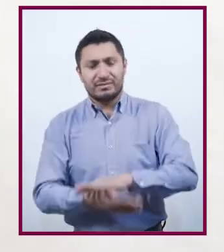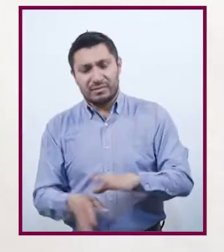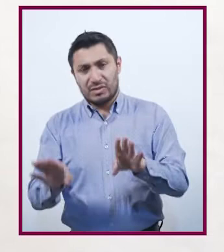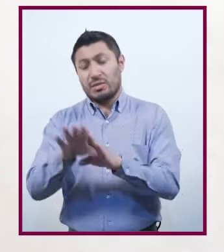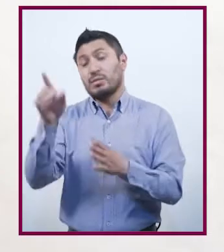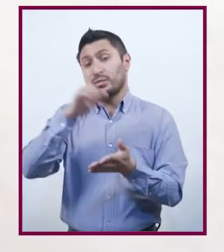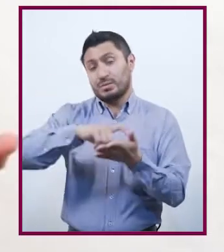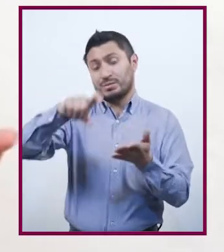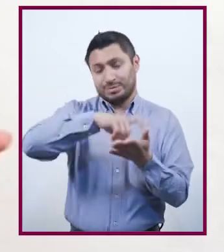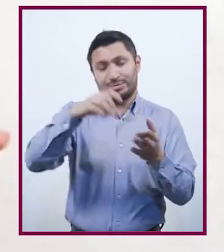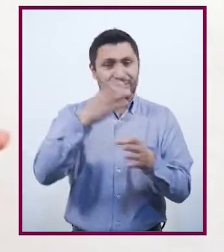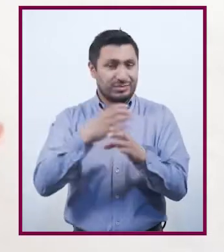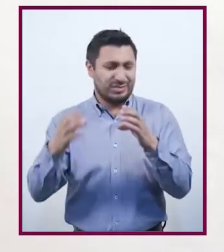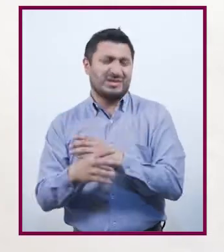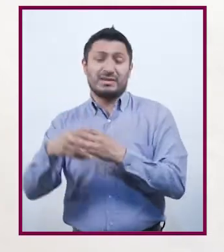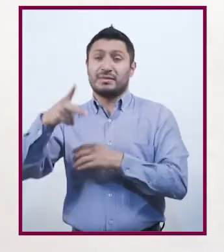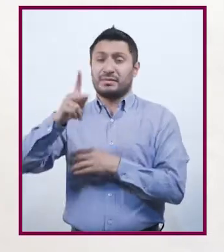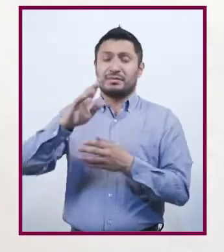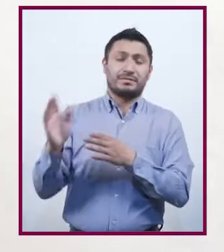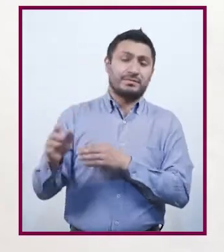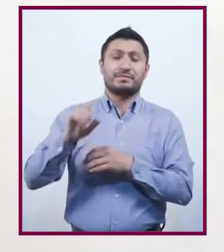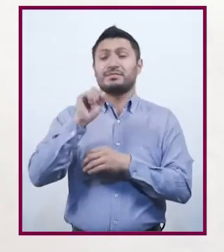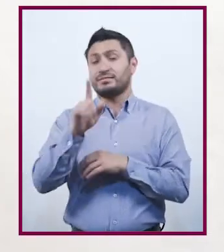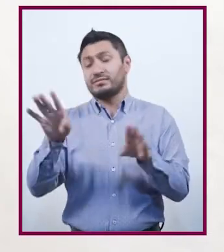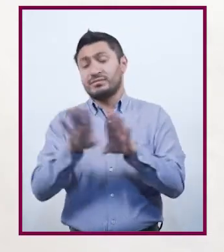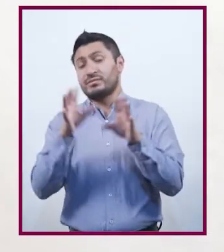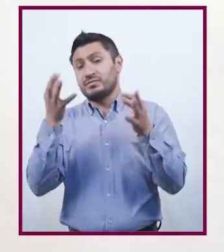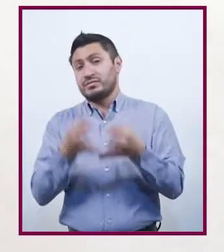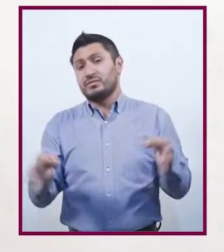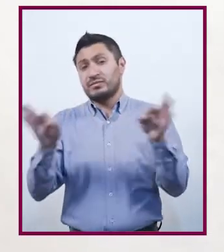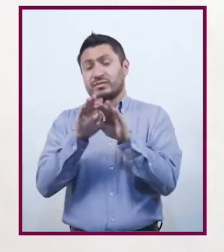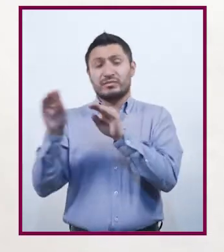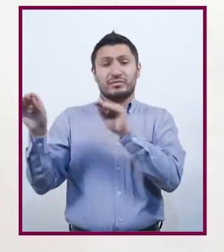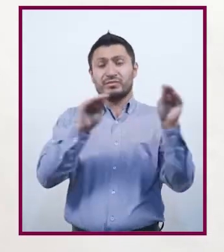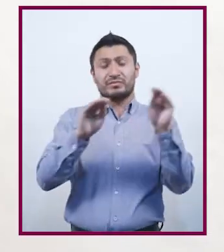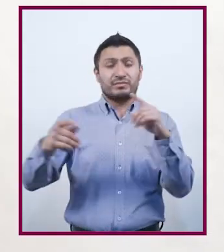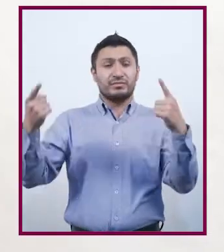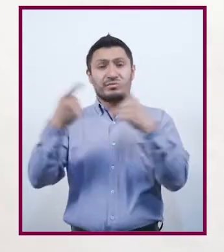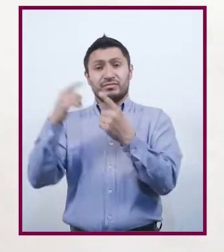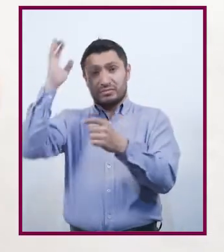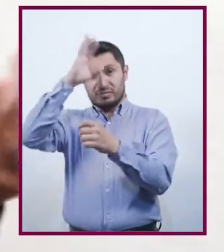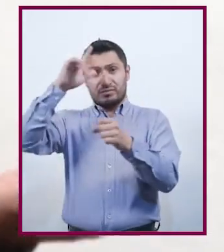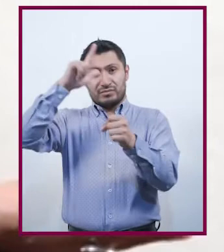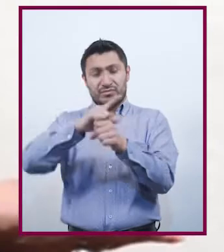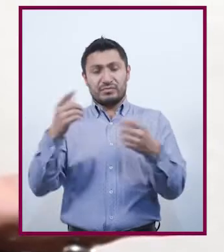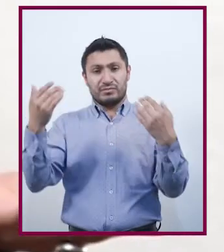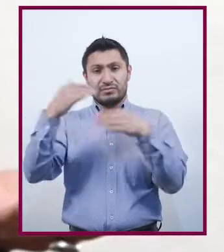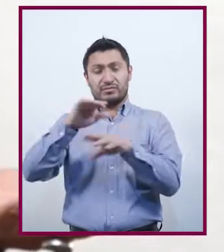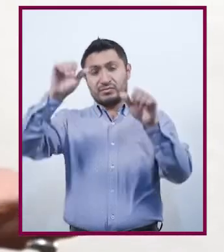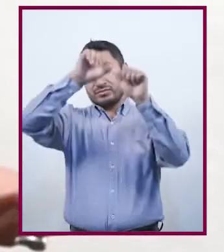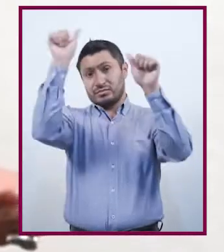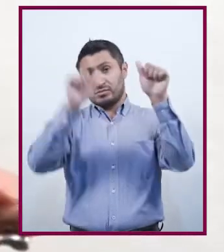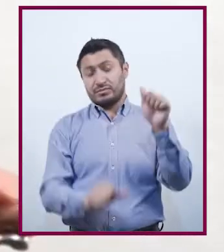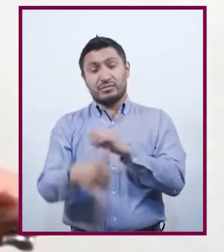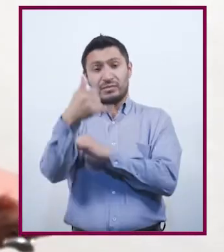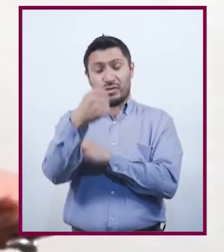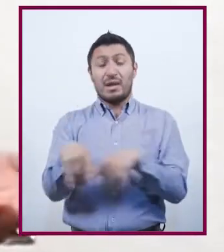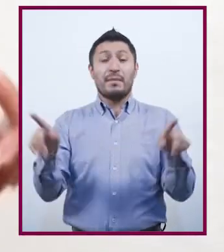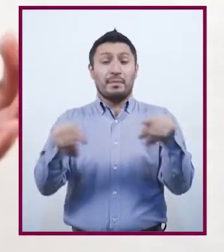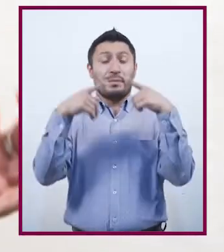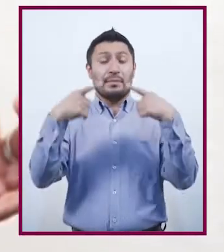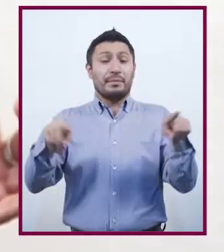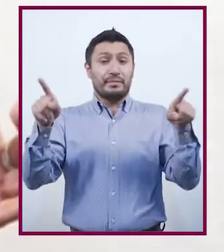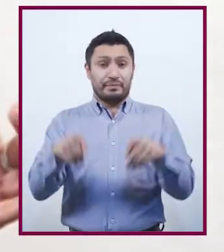libre y situación que, por un lado, los convirtió en sujetos de consumo, pero por el otro, los llevó a